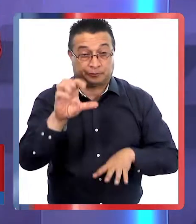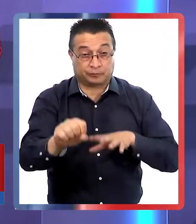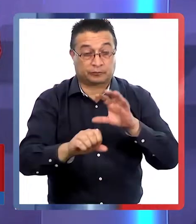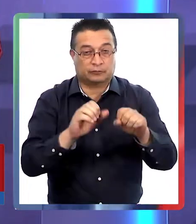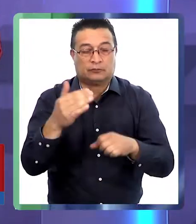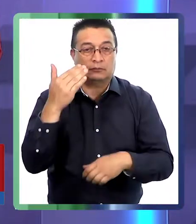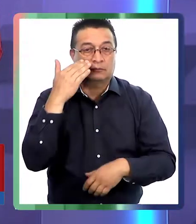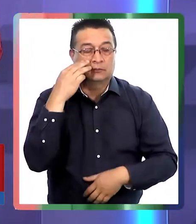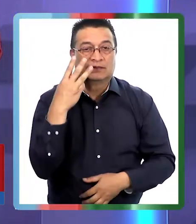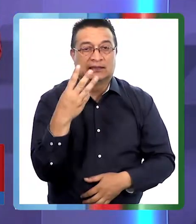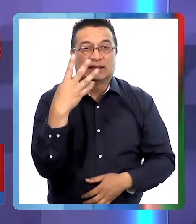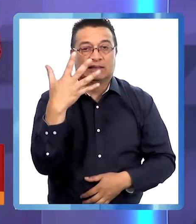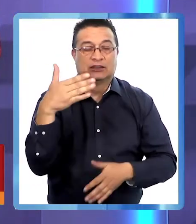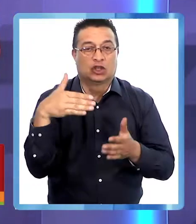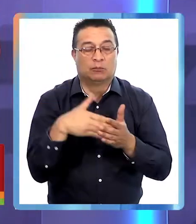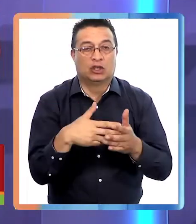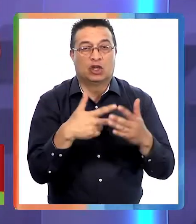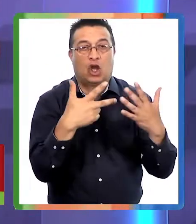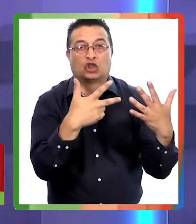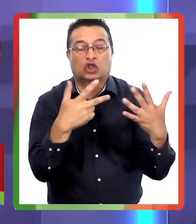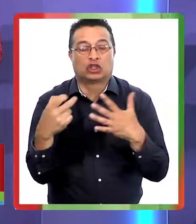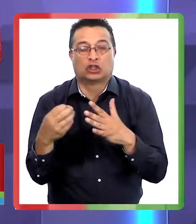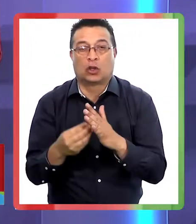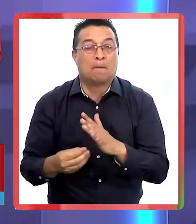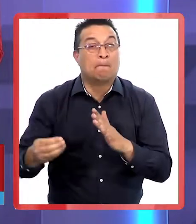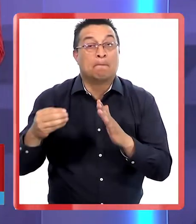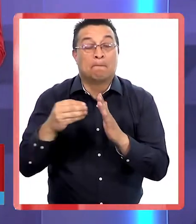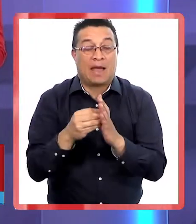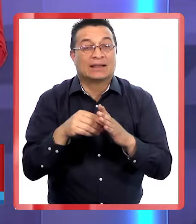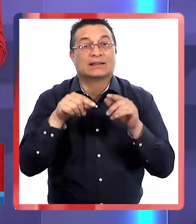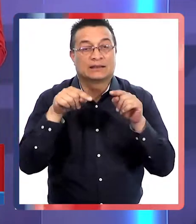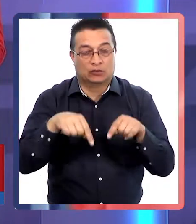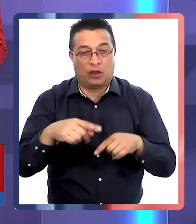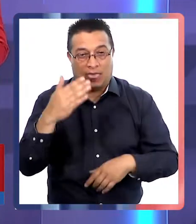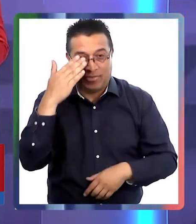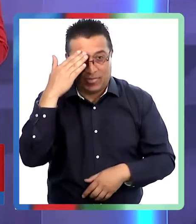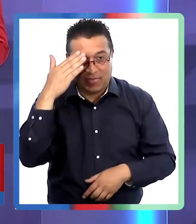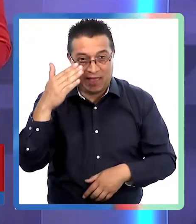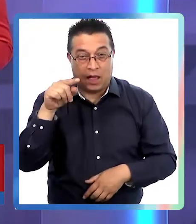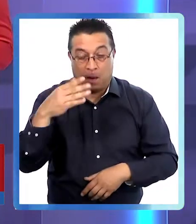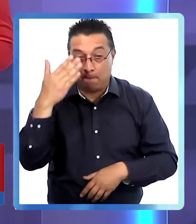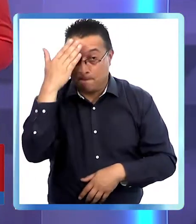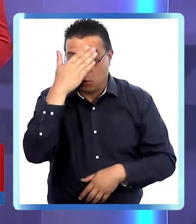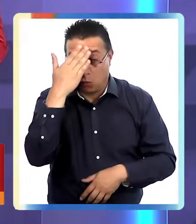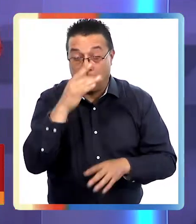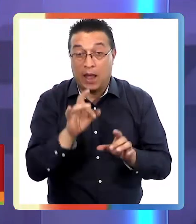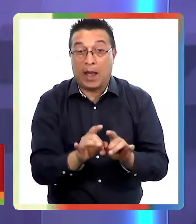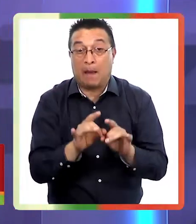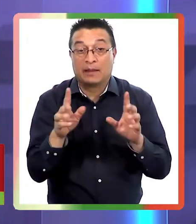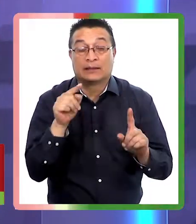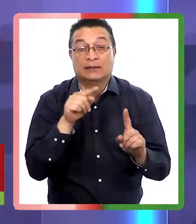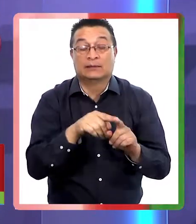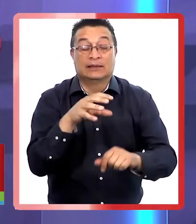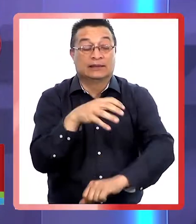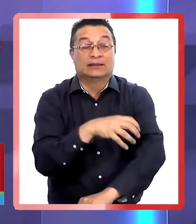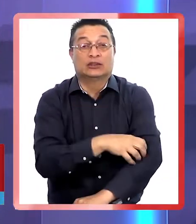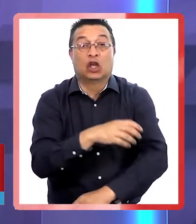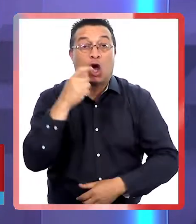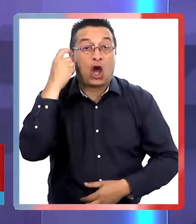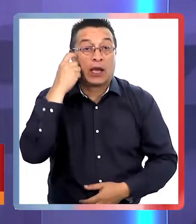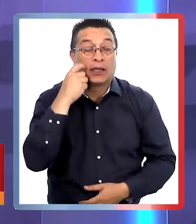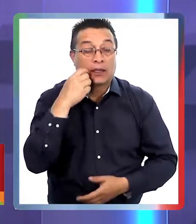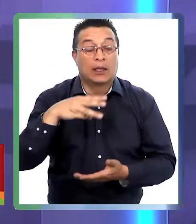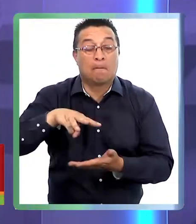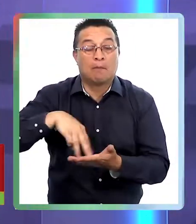casi 35.800 casos más en todo el país. Y preocupa especialmente lo que está ocurriendo en las regiones de O'Higgins,